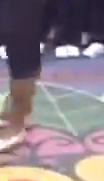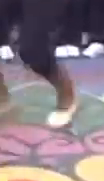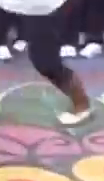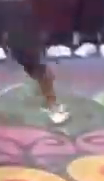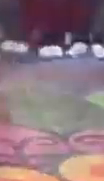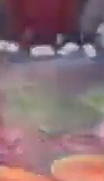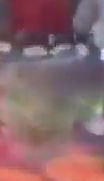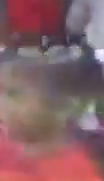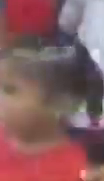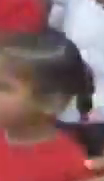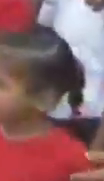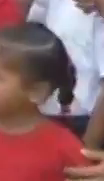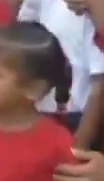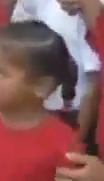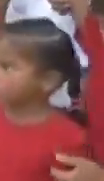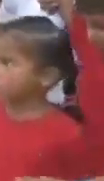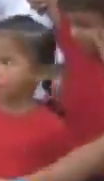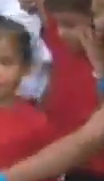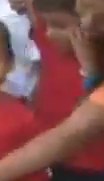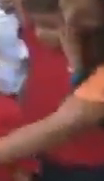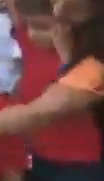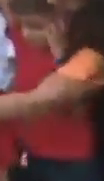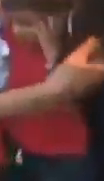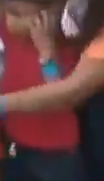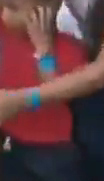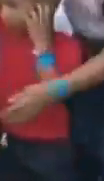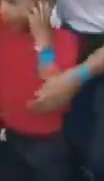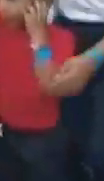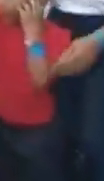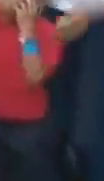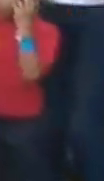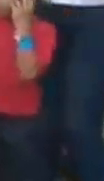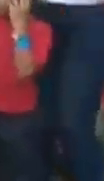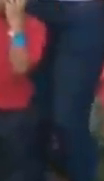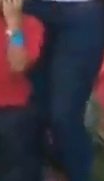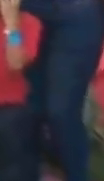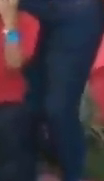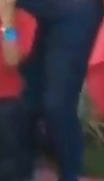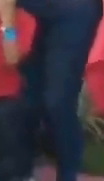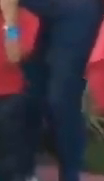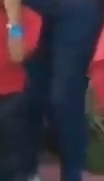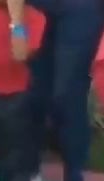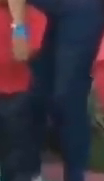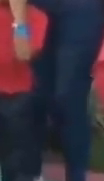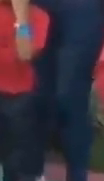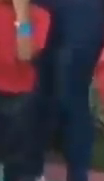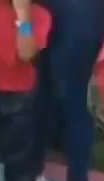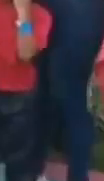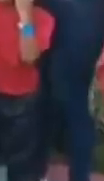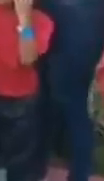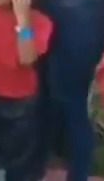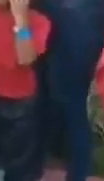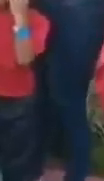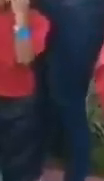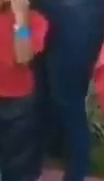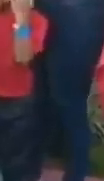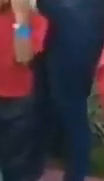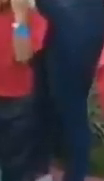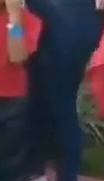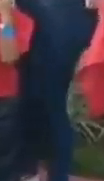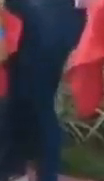presidente de la República se encuentra en este momento disfrutando de este importante momento con los más pequeños, con los